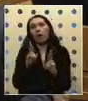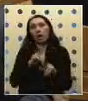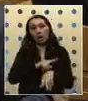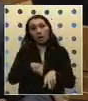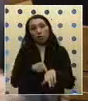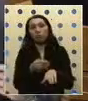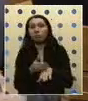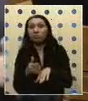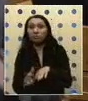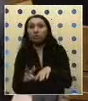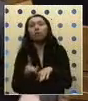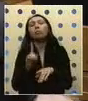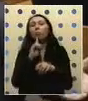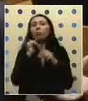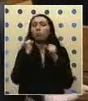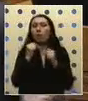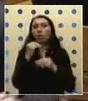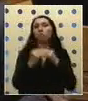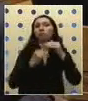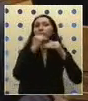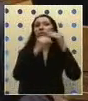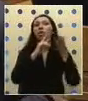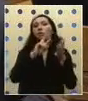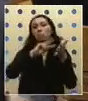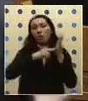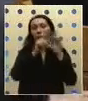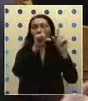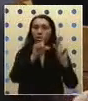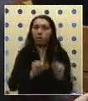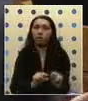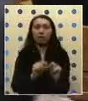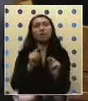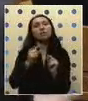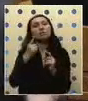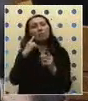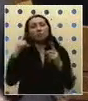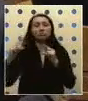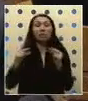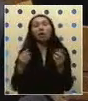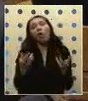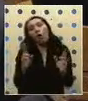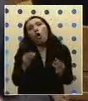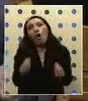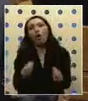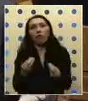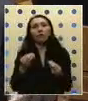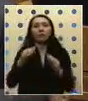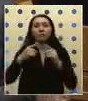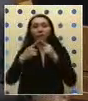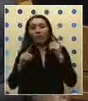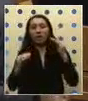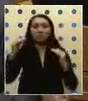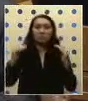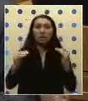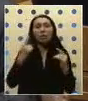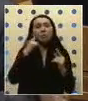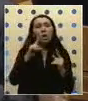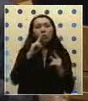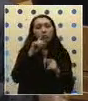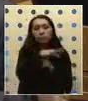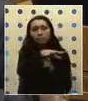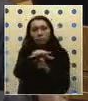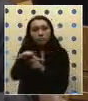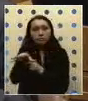nos queden podamos superar parte de los problemas que hay y terminar con diferencias porque es propio de la vida política, pero al menos con un campo